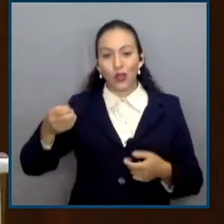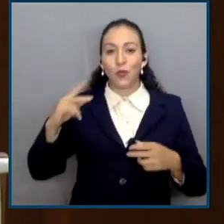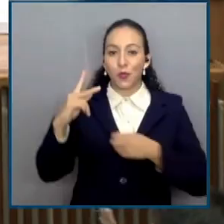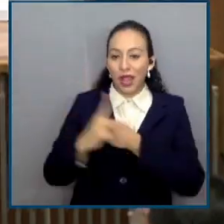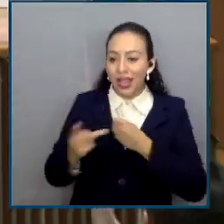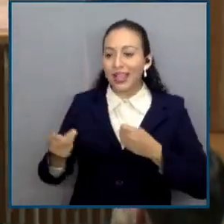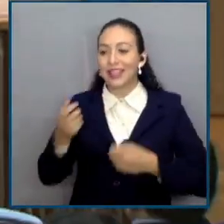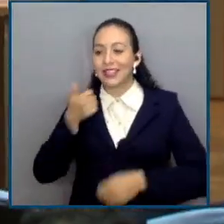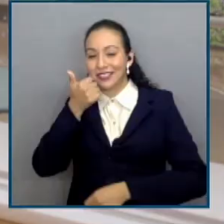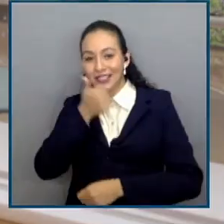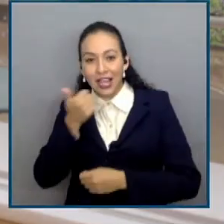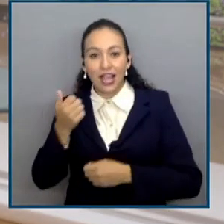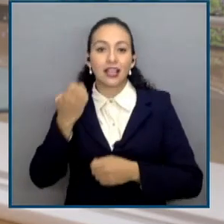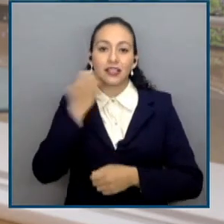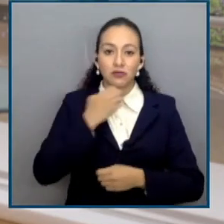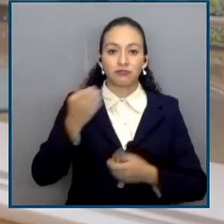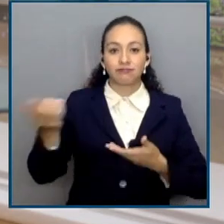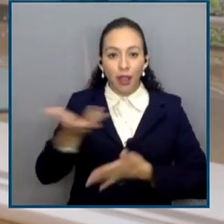nuestro país.